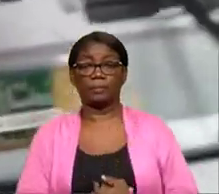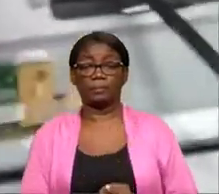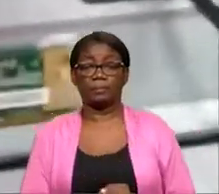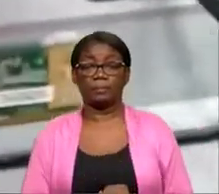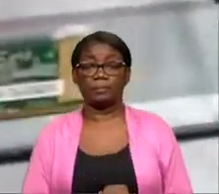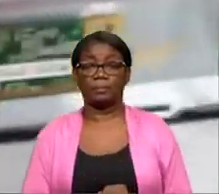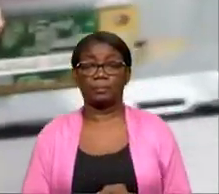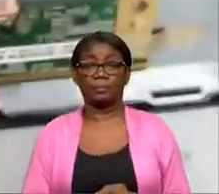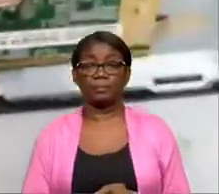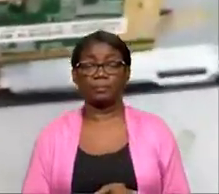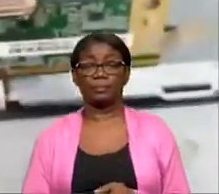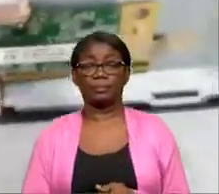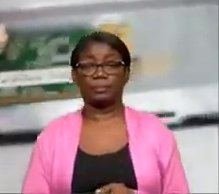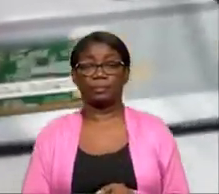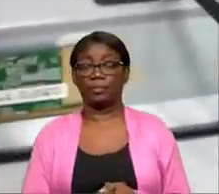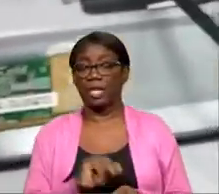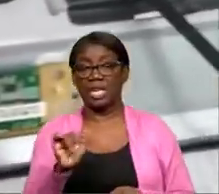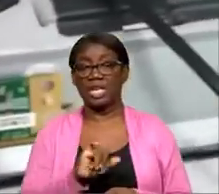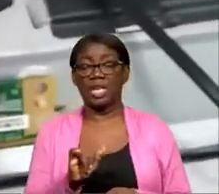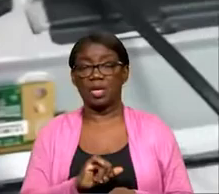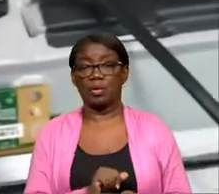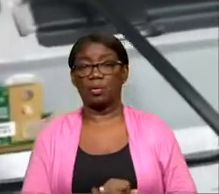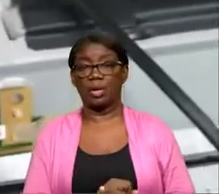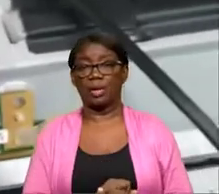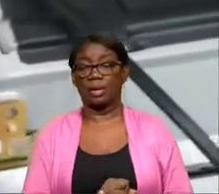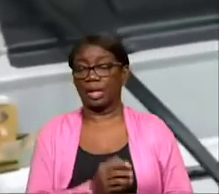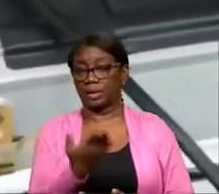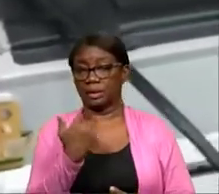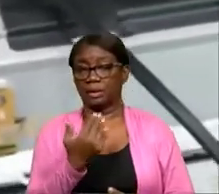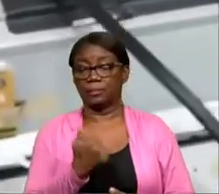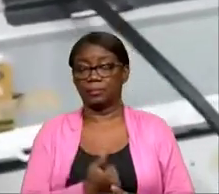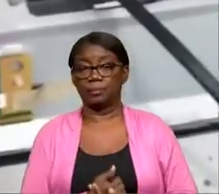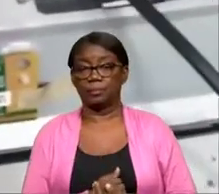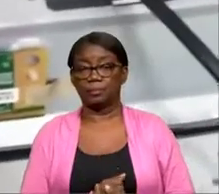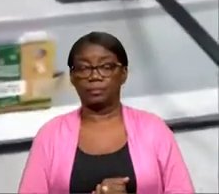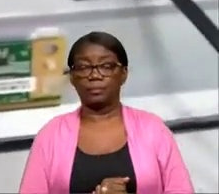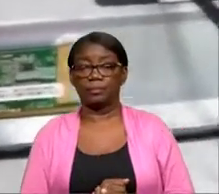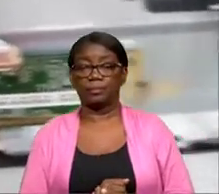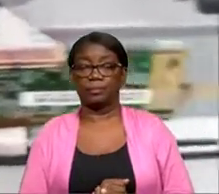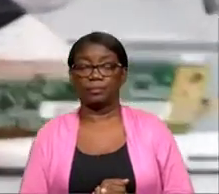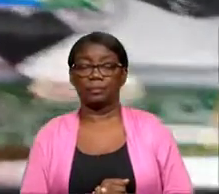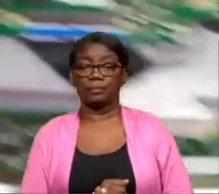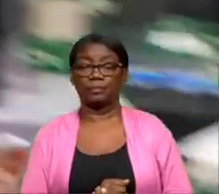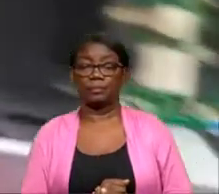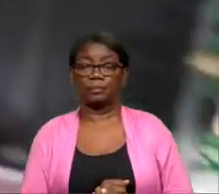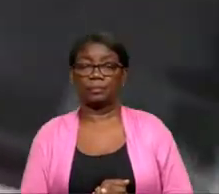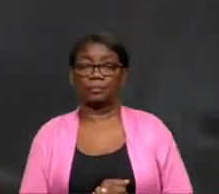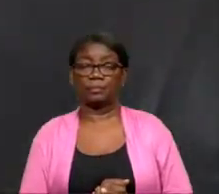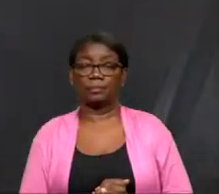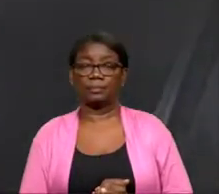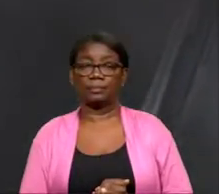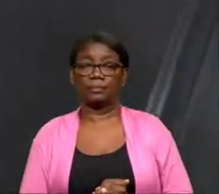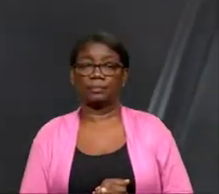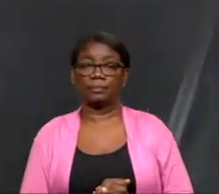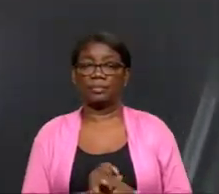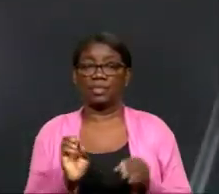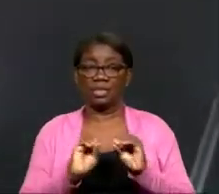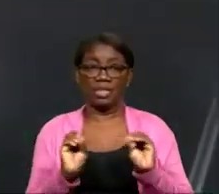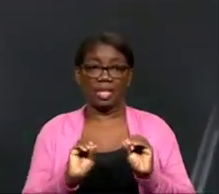Bien, aquí vemos, igual que el que habíamos visto anteriormente, como tarjeta principal, la T-Con, pero aquí no vemos ningún tipo de